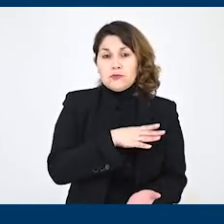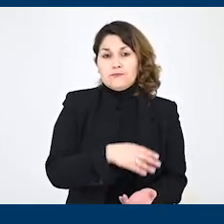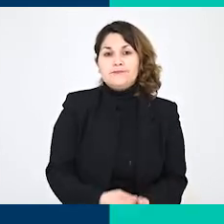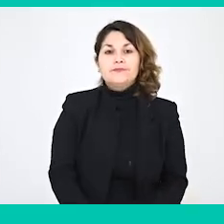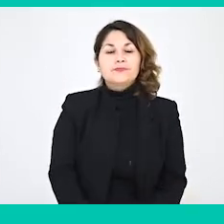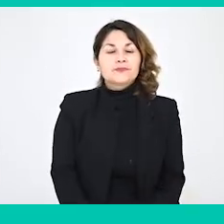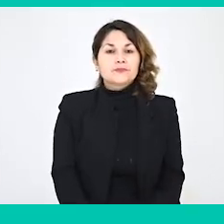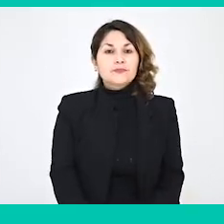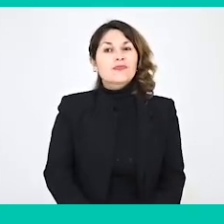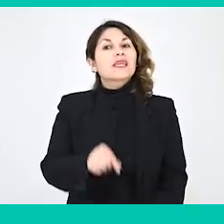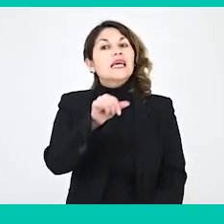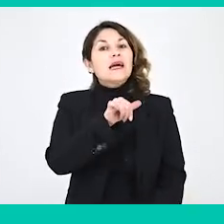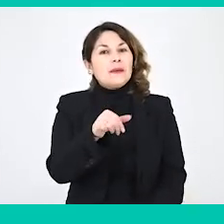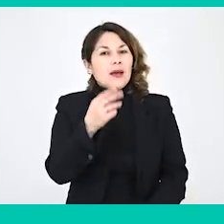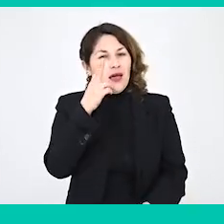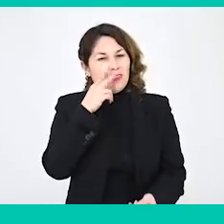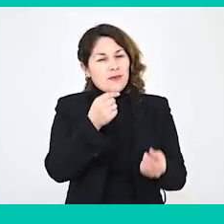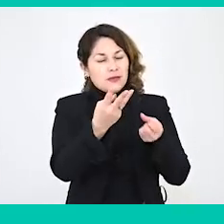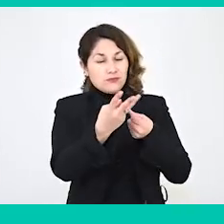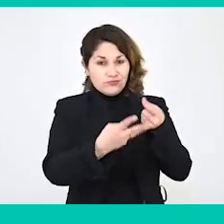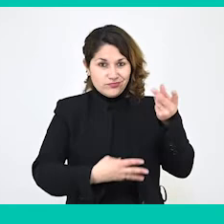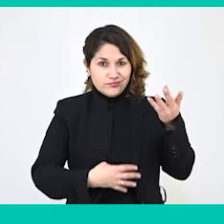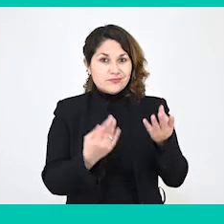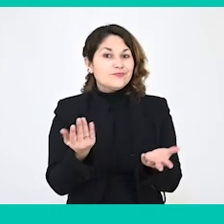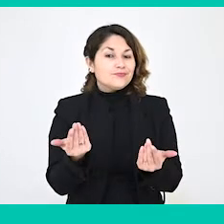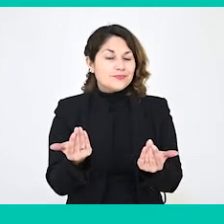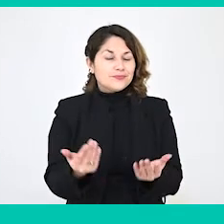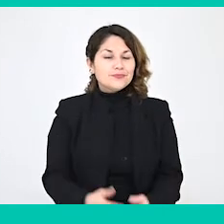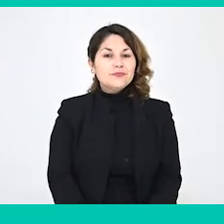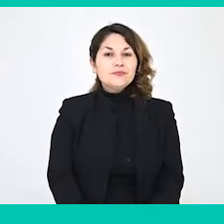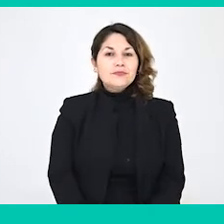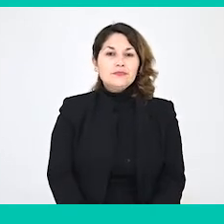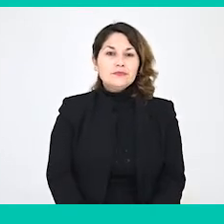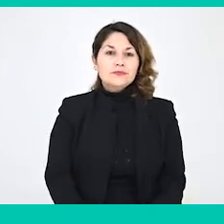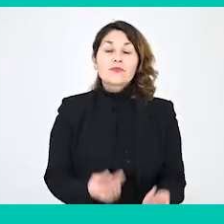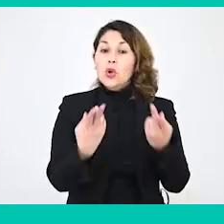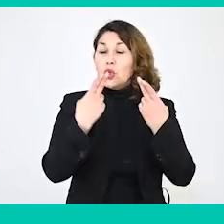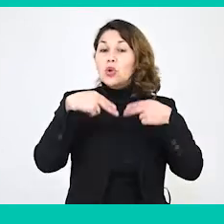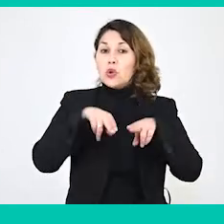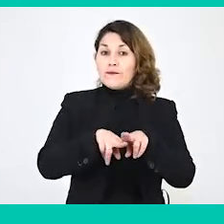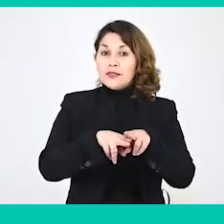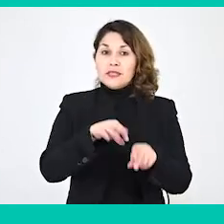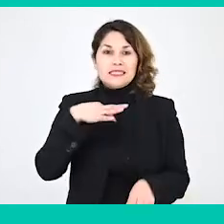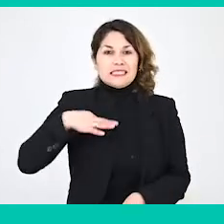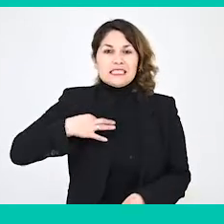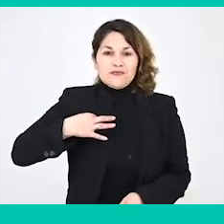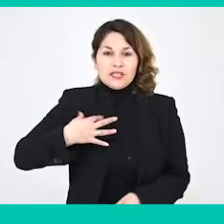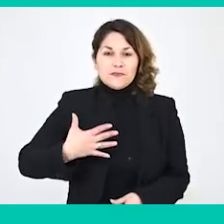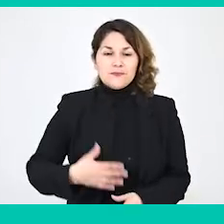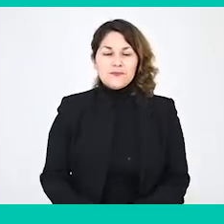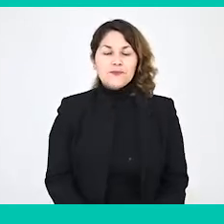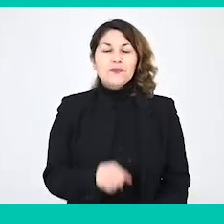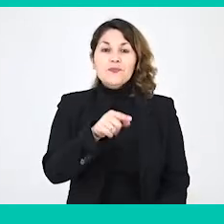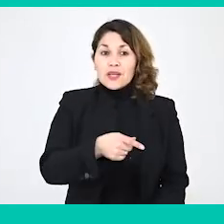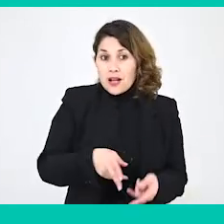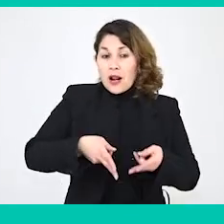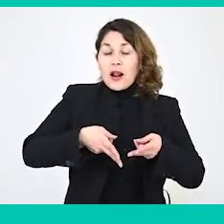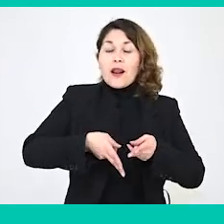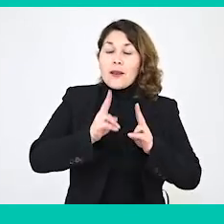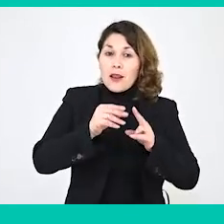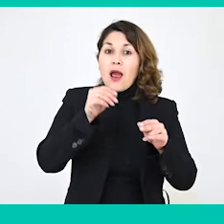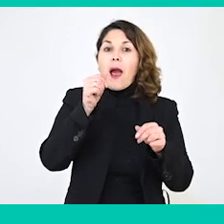ley. Conviviente civil. Desde la aprobación del Acuerdo de Unión Civil en octubre de